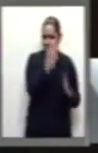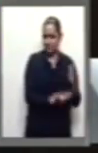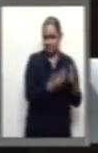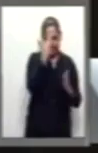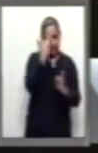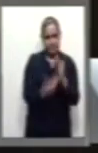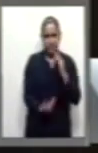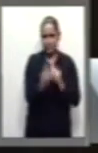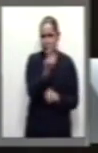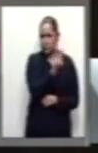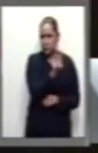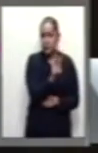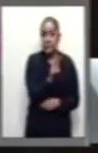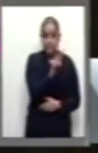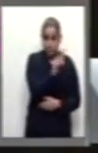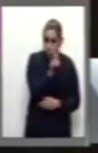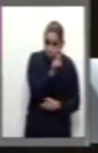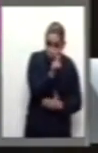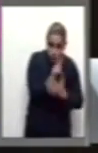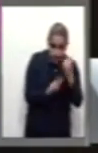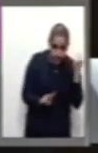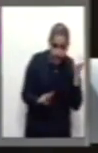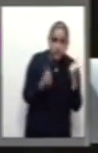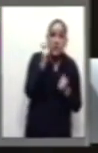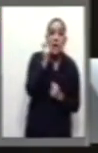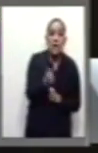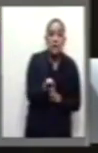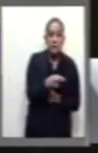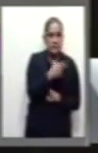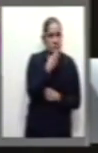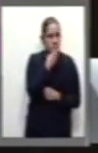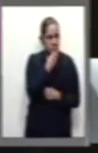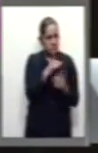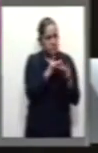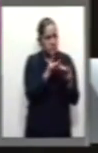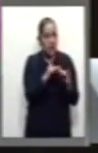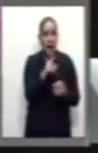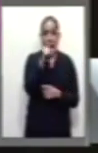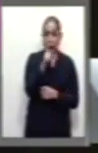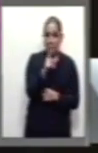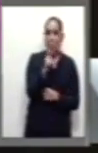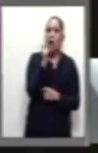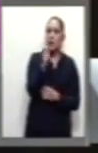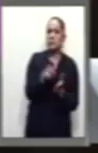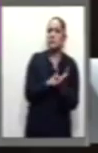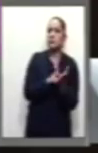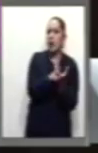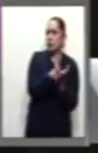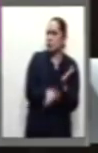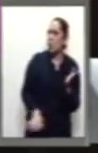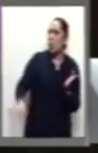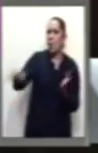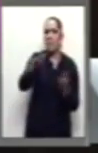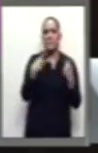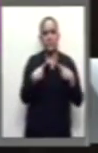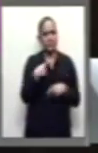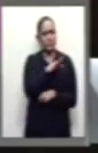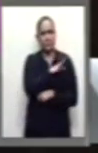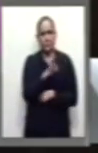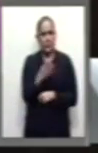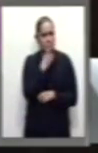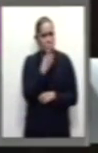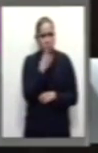conjunto en estos dos artículos que el agua es un derecho humano y será sujeta a una demanda